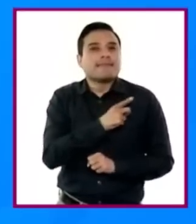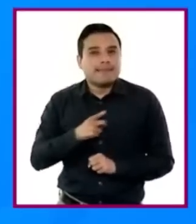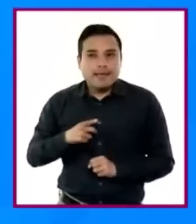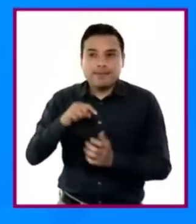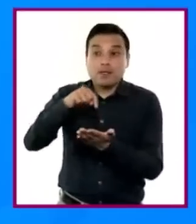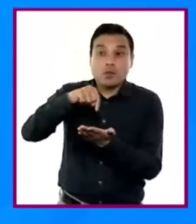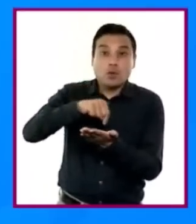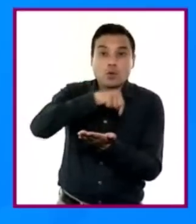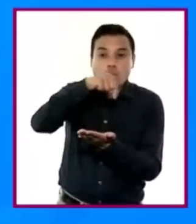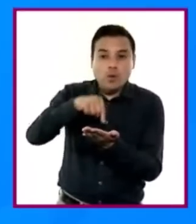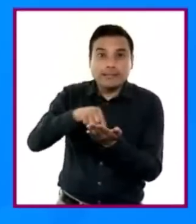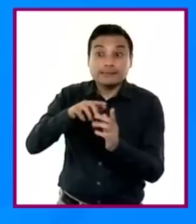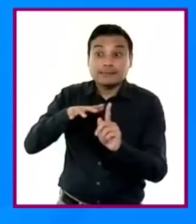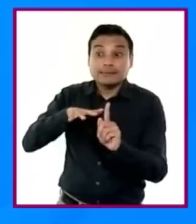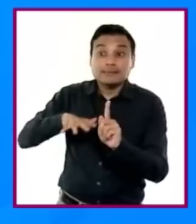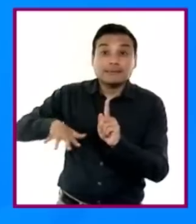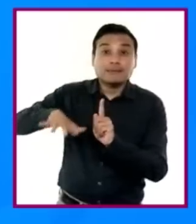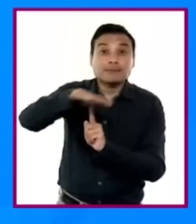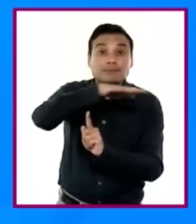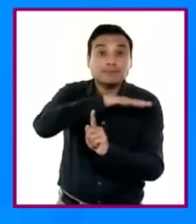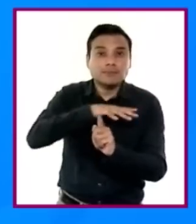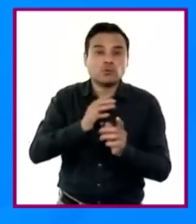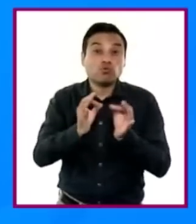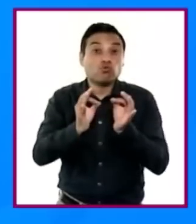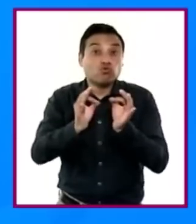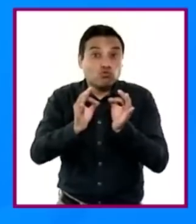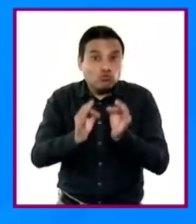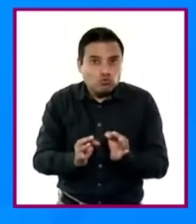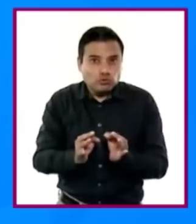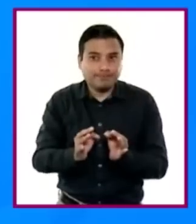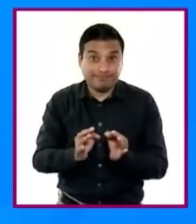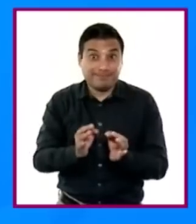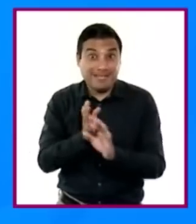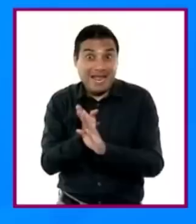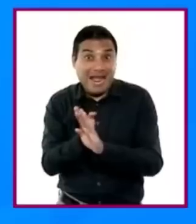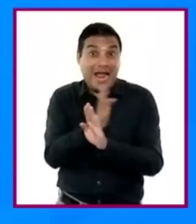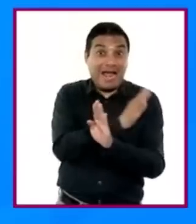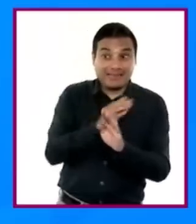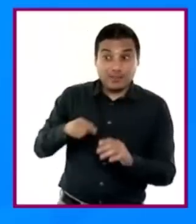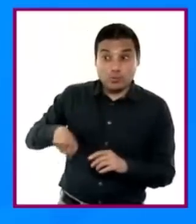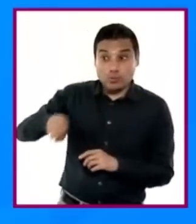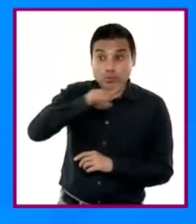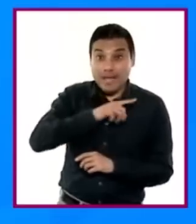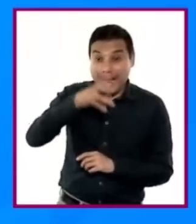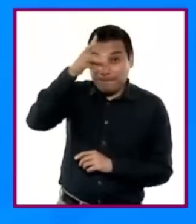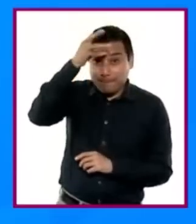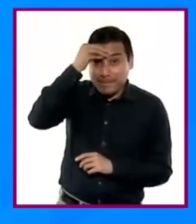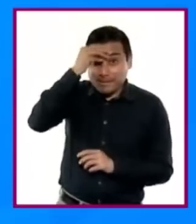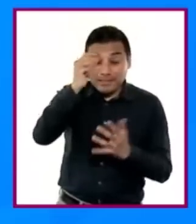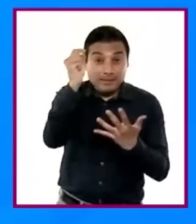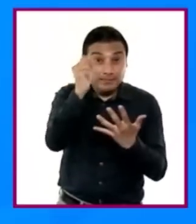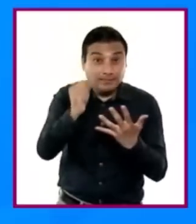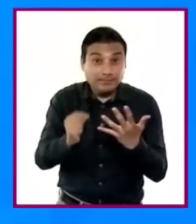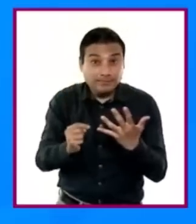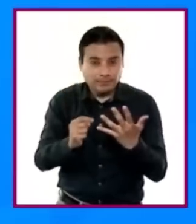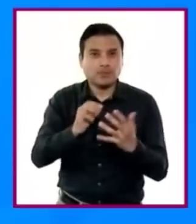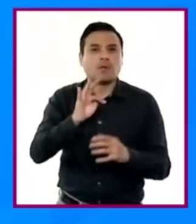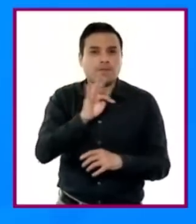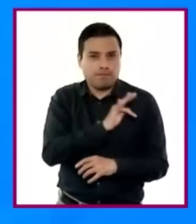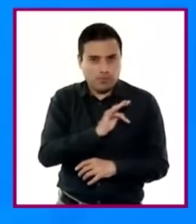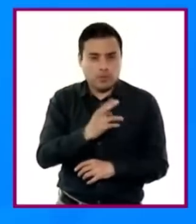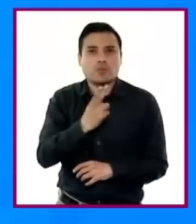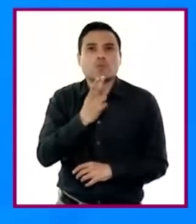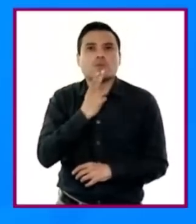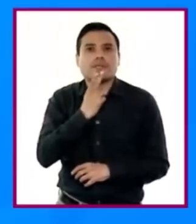niños recuperen sus saberes y experiencias previas establezcan conexiones entre nociones y